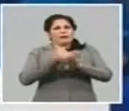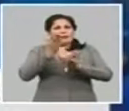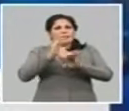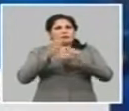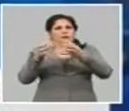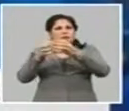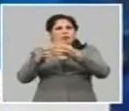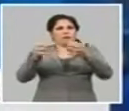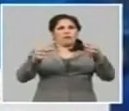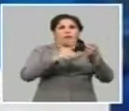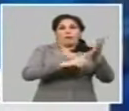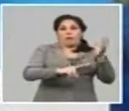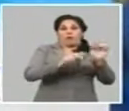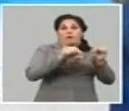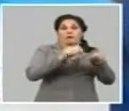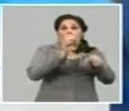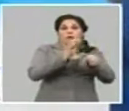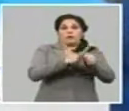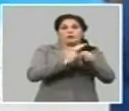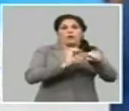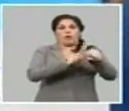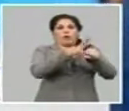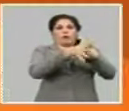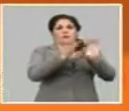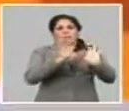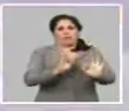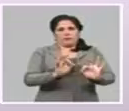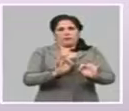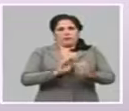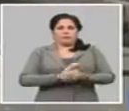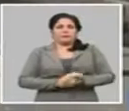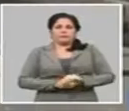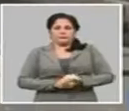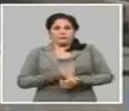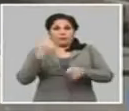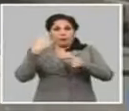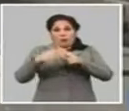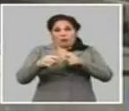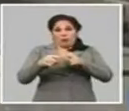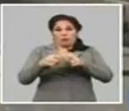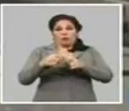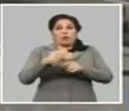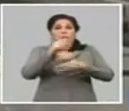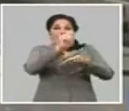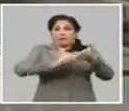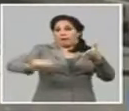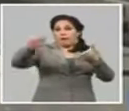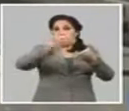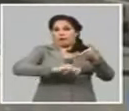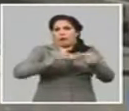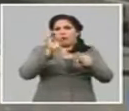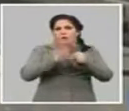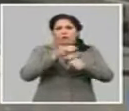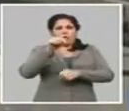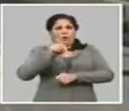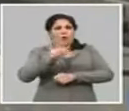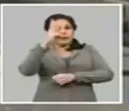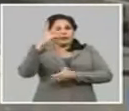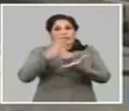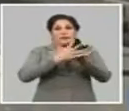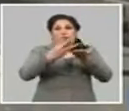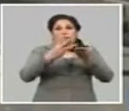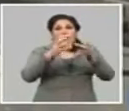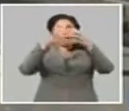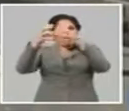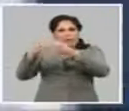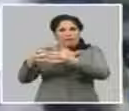en la provincia origen de este cobit 19 por su parte los británicos han empezado hoy sus tres semanas de aislamiento